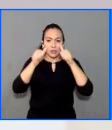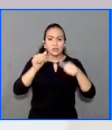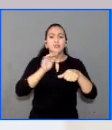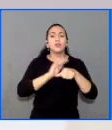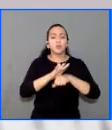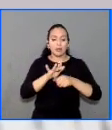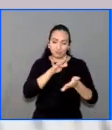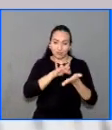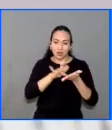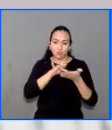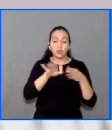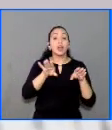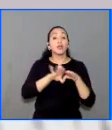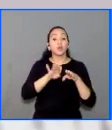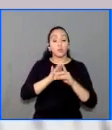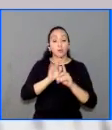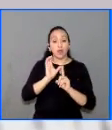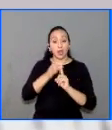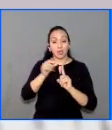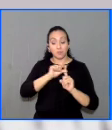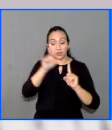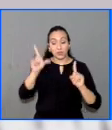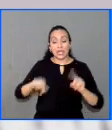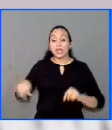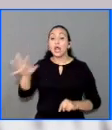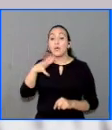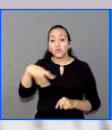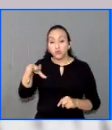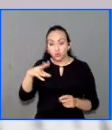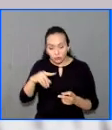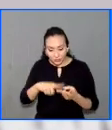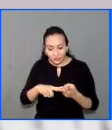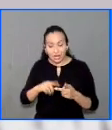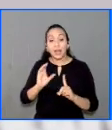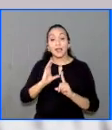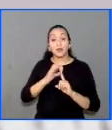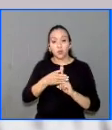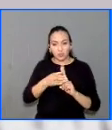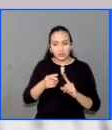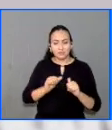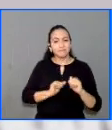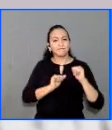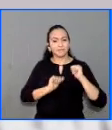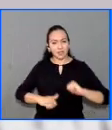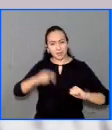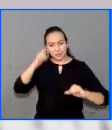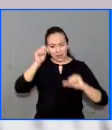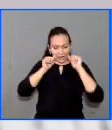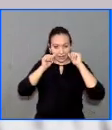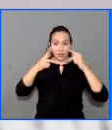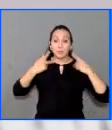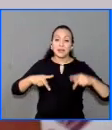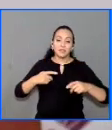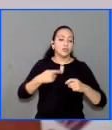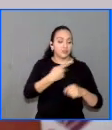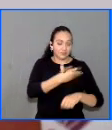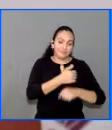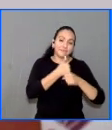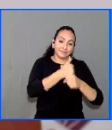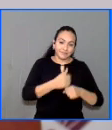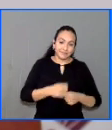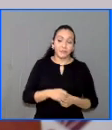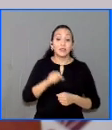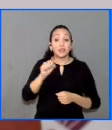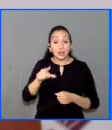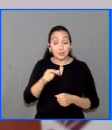Comisión Nacional de Búsqueda y la Comisión Ejecutiva de Atención a Víctimas y observar para que